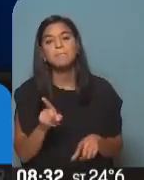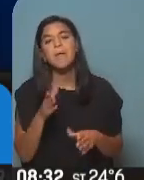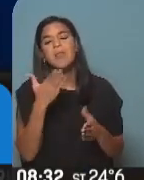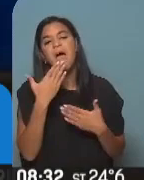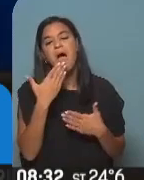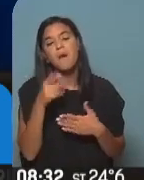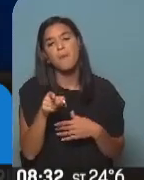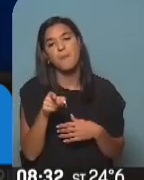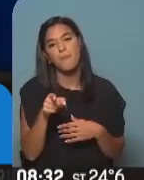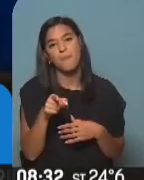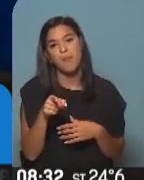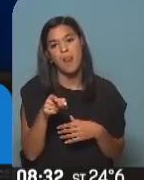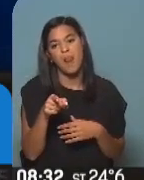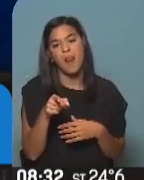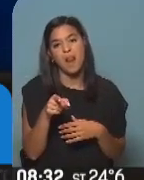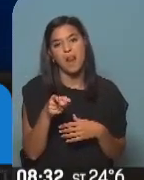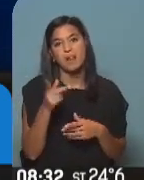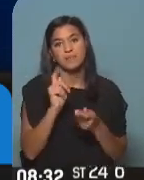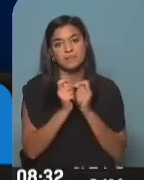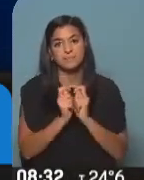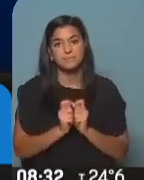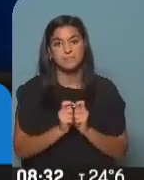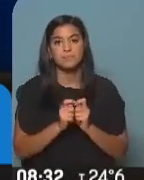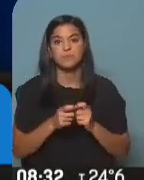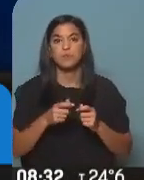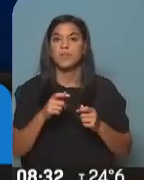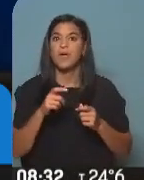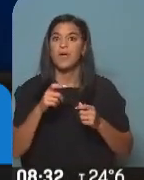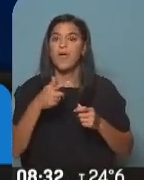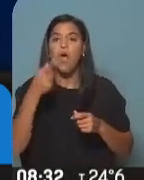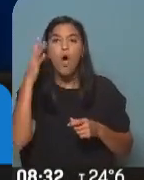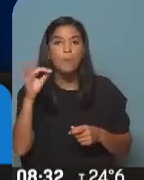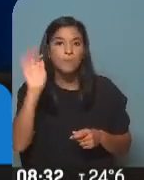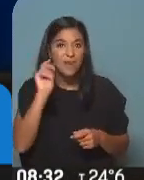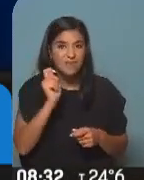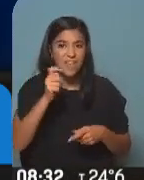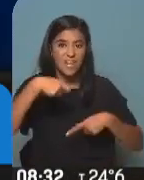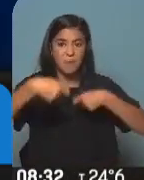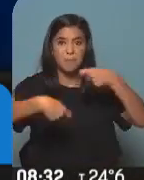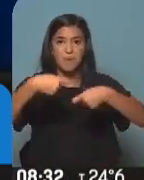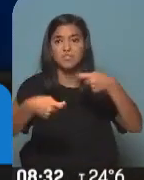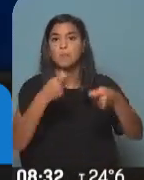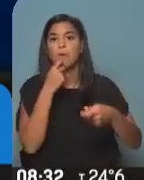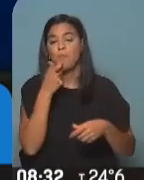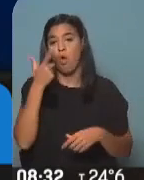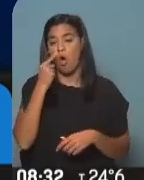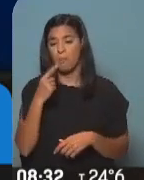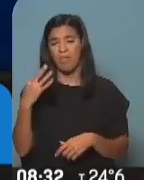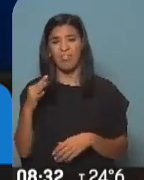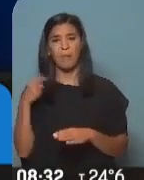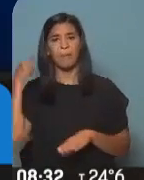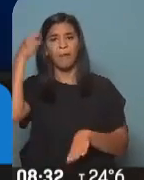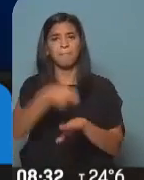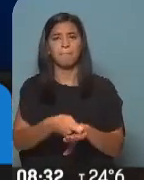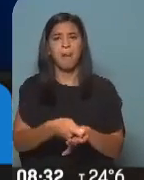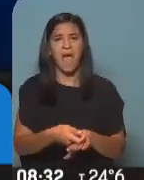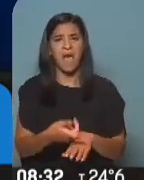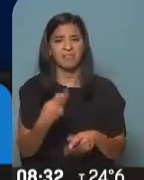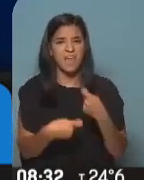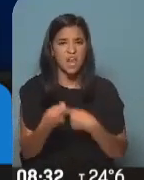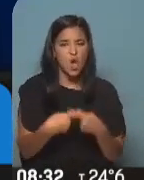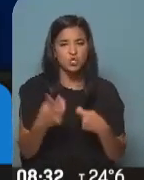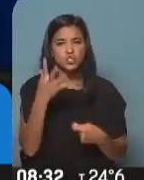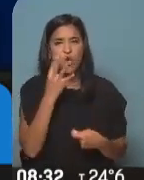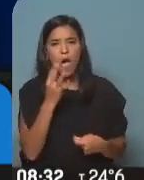la necesidad de cambiar eso, porque los que están opinando son inversores también. Claro. Entonces, el tipo que tiene que venir a poner plata en la Argentina para hacer un negocio dice, bueno, a